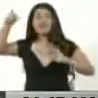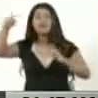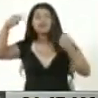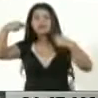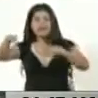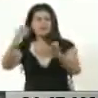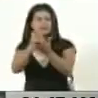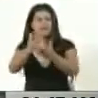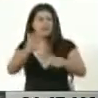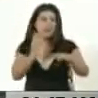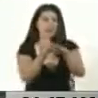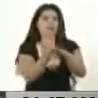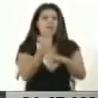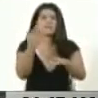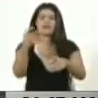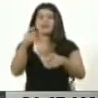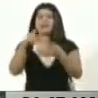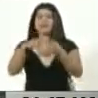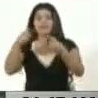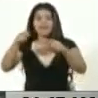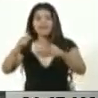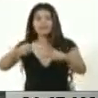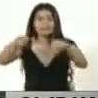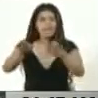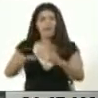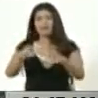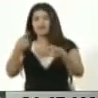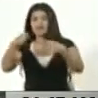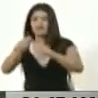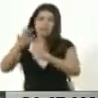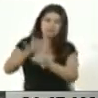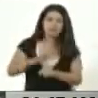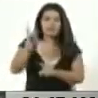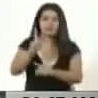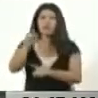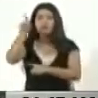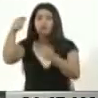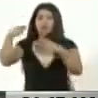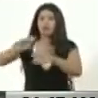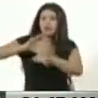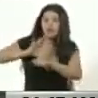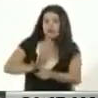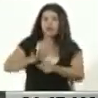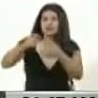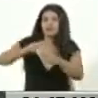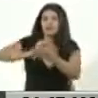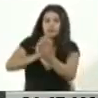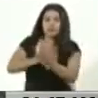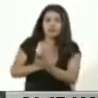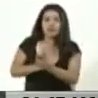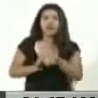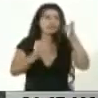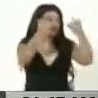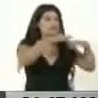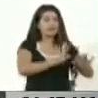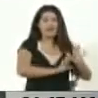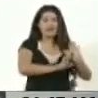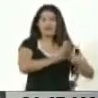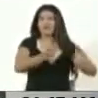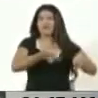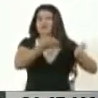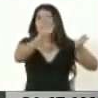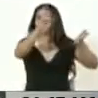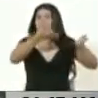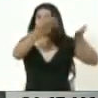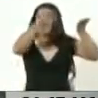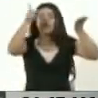destruyendo el bienestar social que el comandante Chávez dejó. Están intentando destruir, mejor dicho. Ahora, intentando destruir. Entonces nosotros estamos, en Venezuela en este